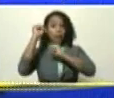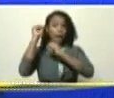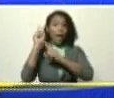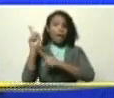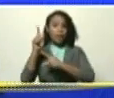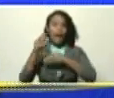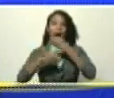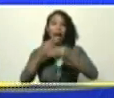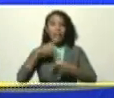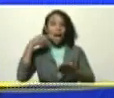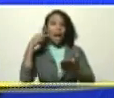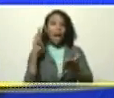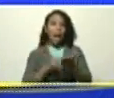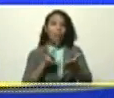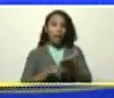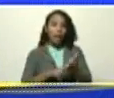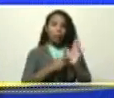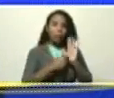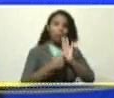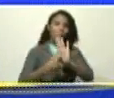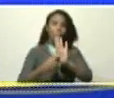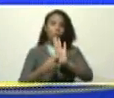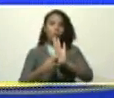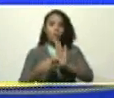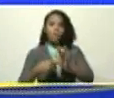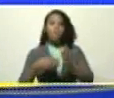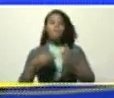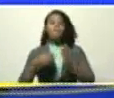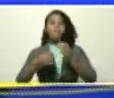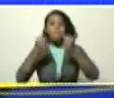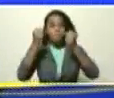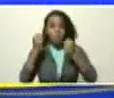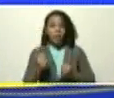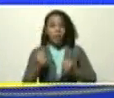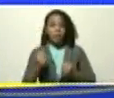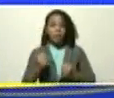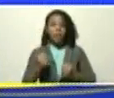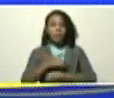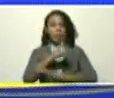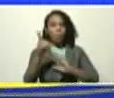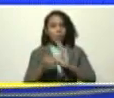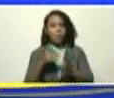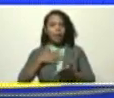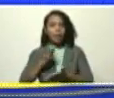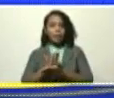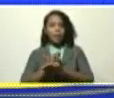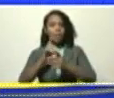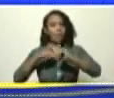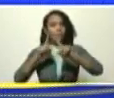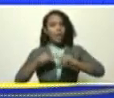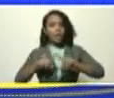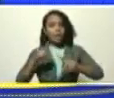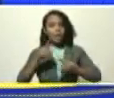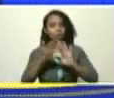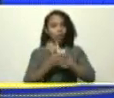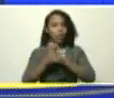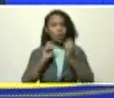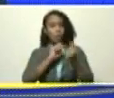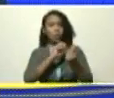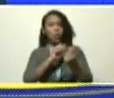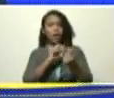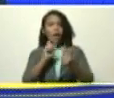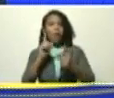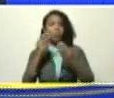la verdad y una diplomacia firme en defensa de sus intereses. Así que son muchos los elementos que nos